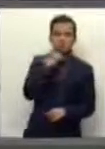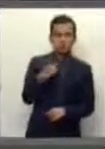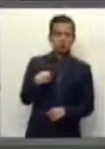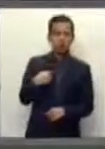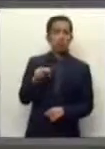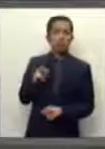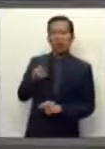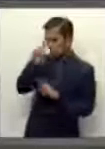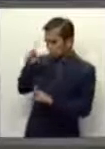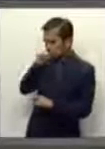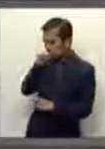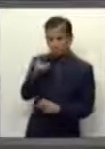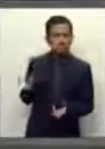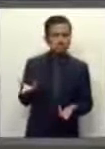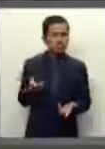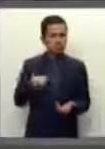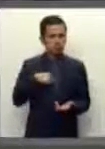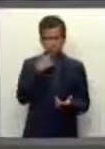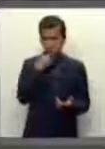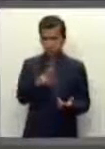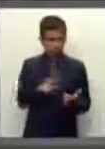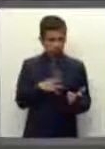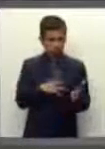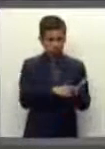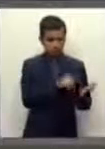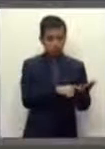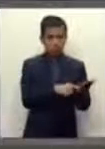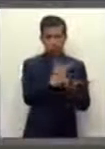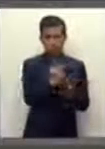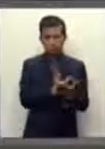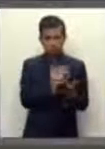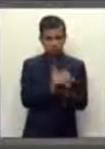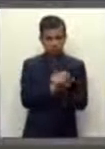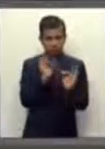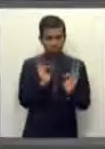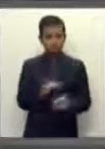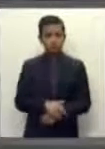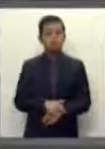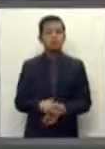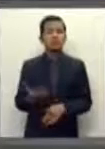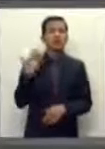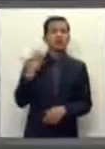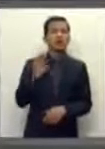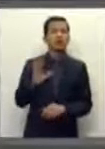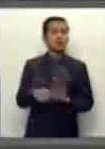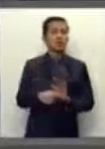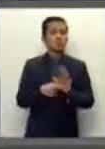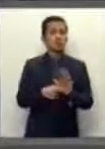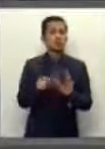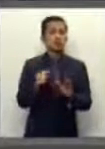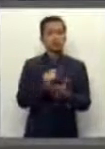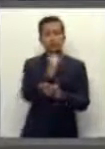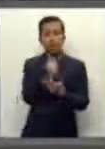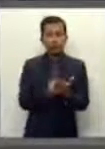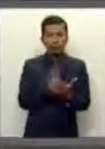halago. Lo digo con base en datos fundados. Basta recordar que hace algunos días se presentó el informe